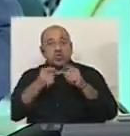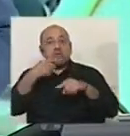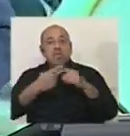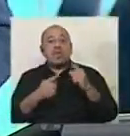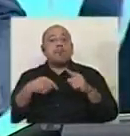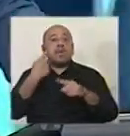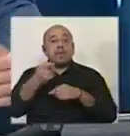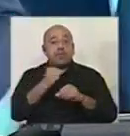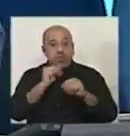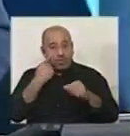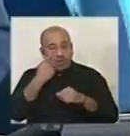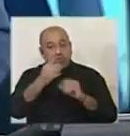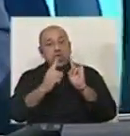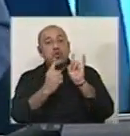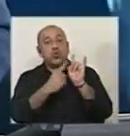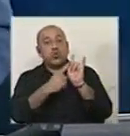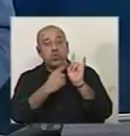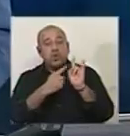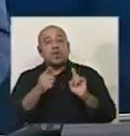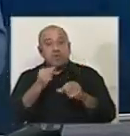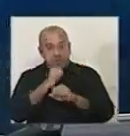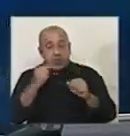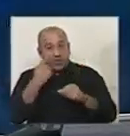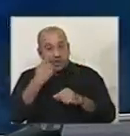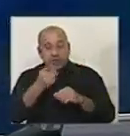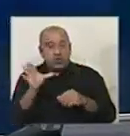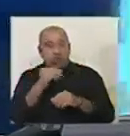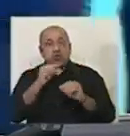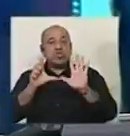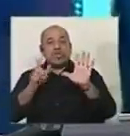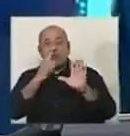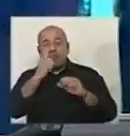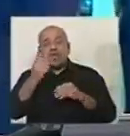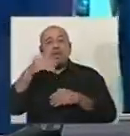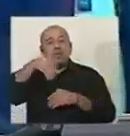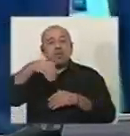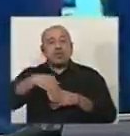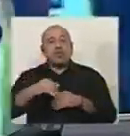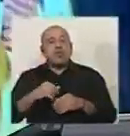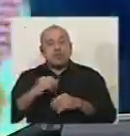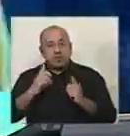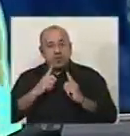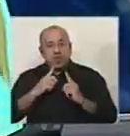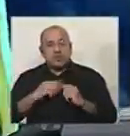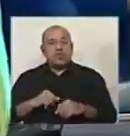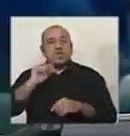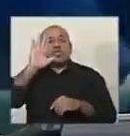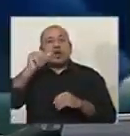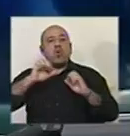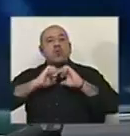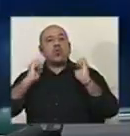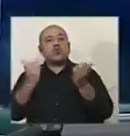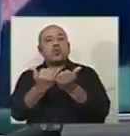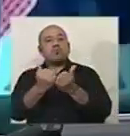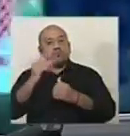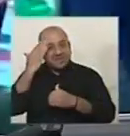mañana pueden ver este y todos los programas de 7.000 millones de las tres temporadas en el canal de YouTube de Televisión Nacional. Los esperamos el próximo lunes a las 20 horas